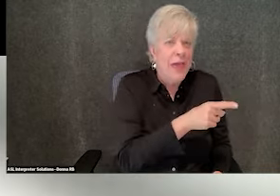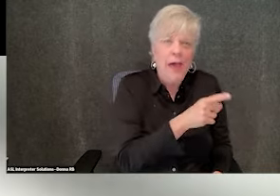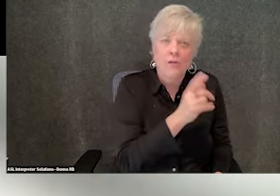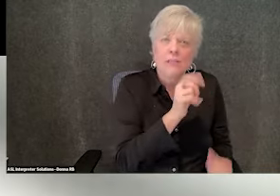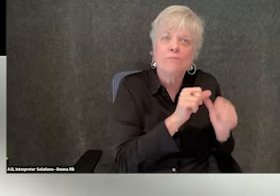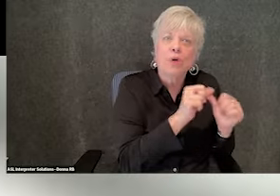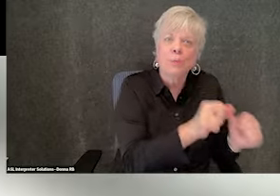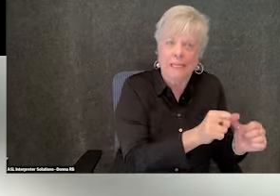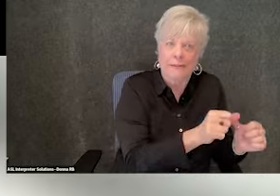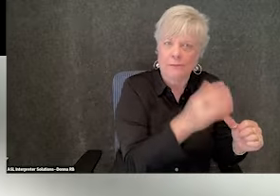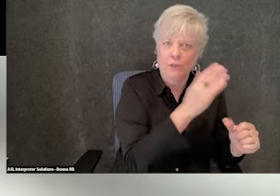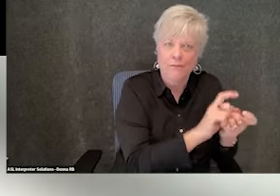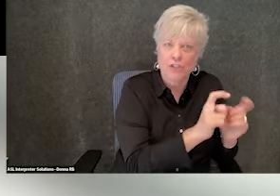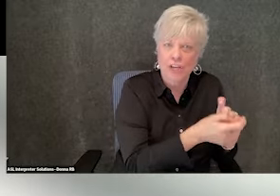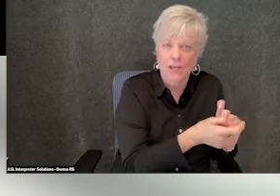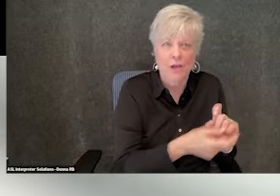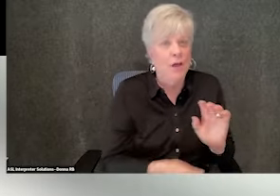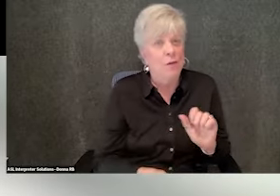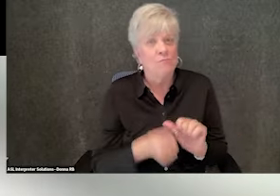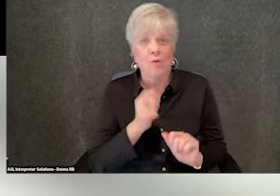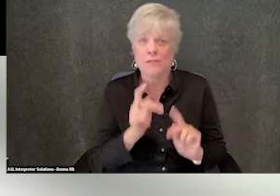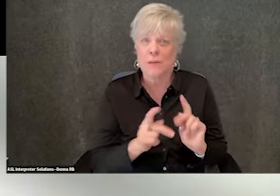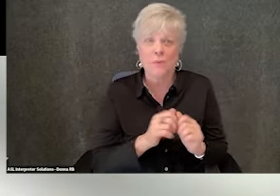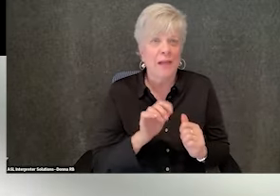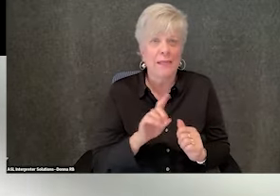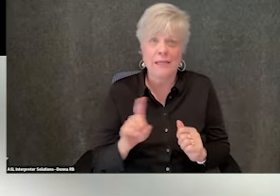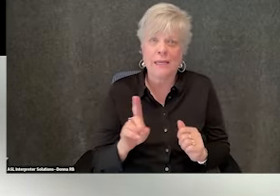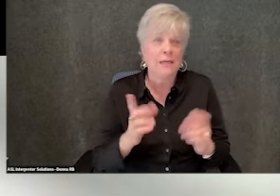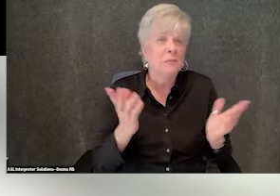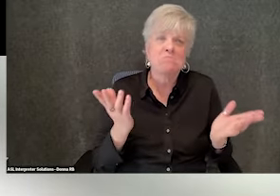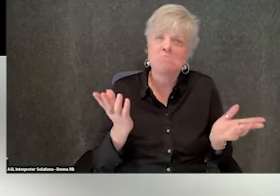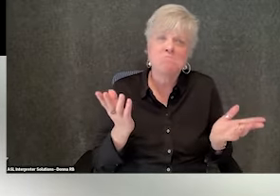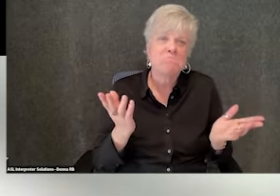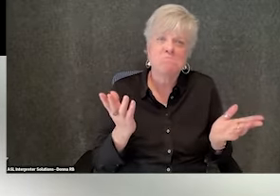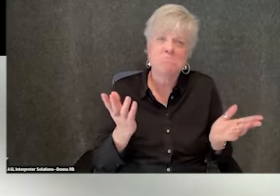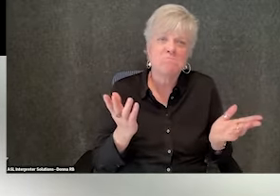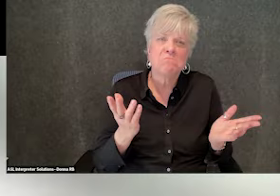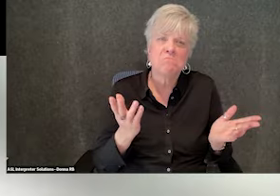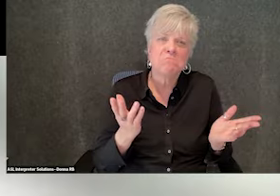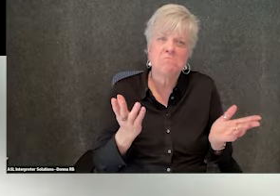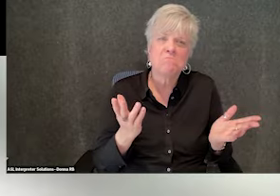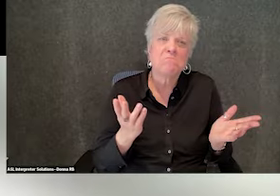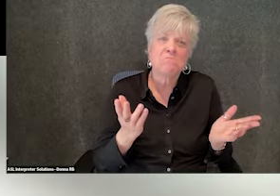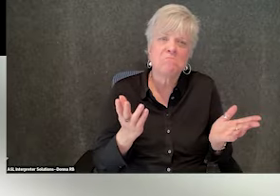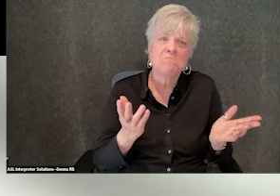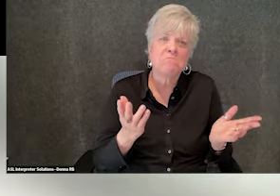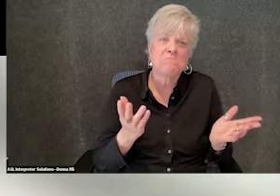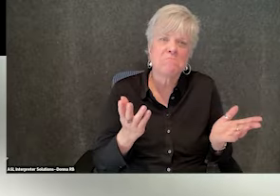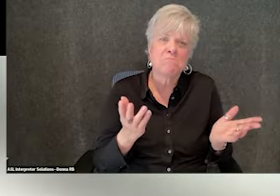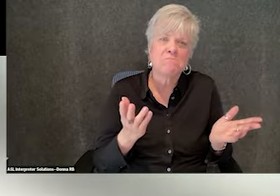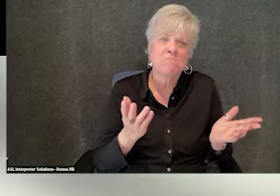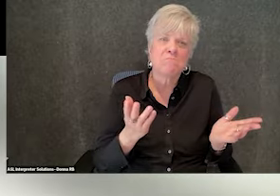clase de decisión que lo más probable que nunca va a cambiar su habilidad de